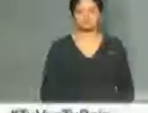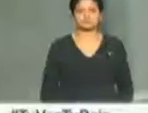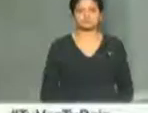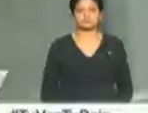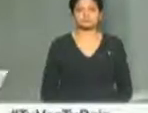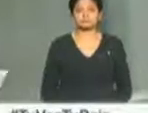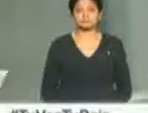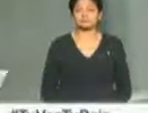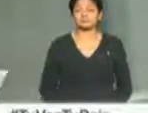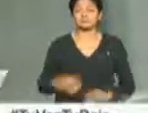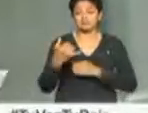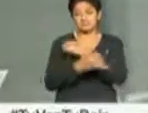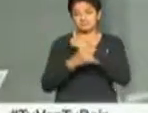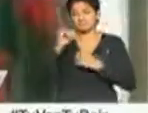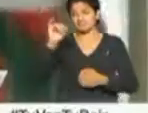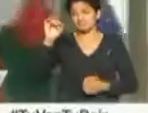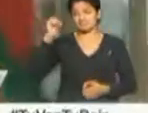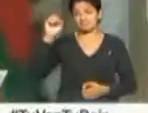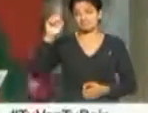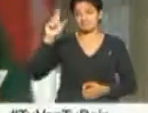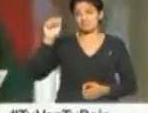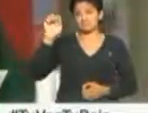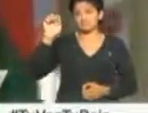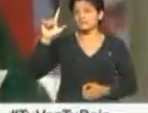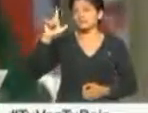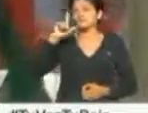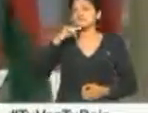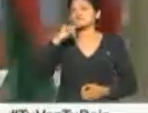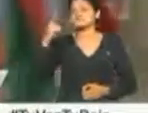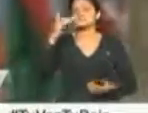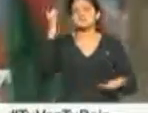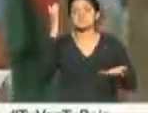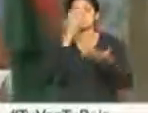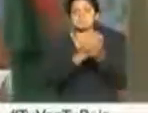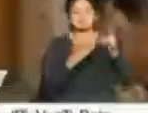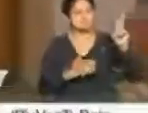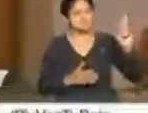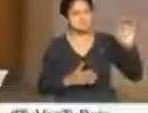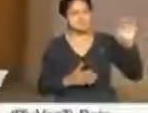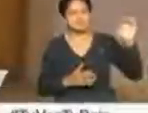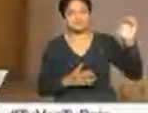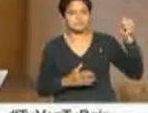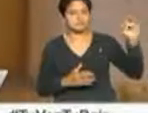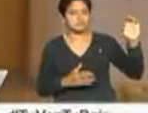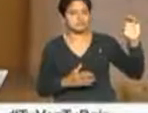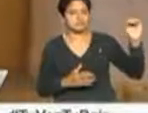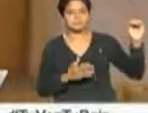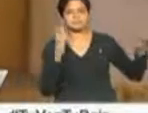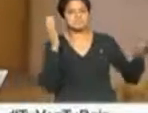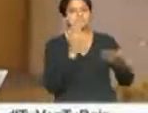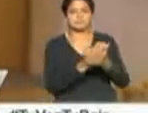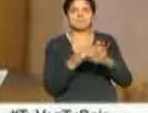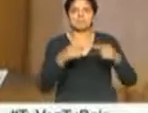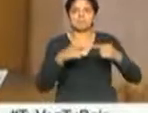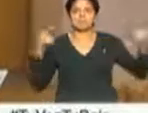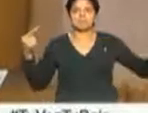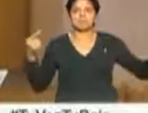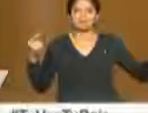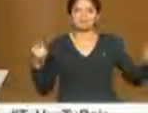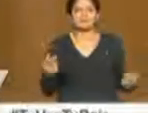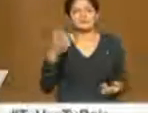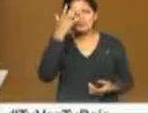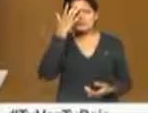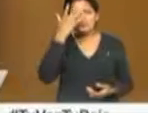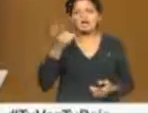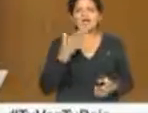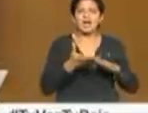Israel suspende su cooperación con la UNESCO. Una decisión anunciada tan solo horas después de que la agencia de la ONU aprobara una